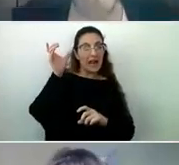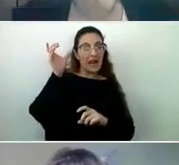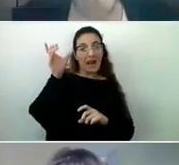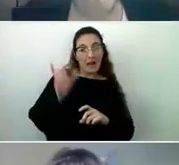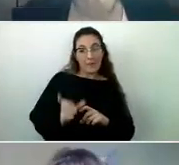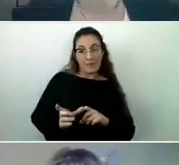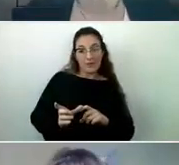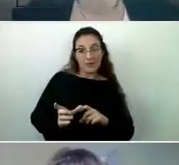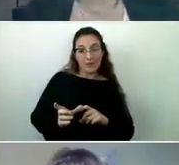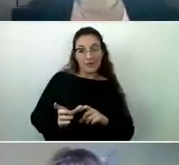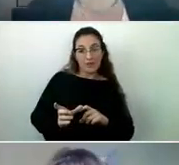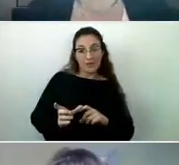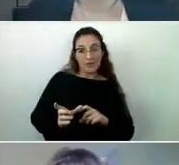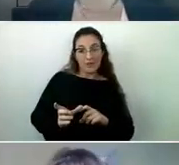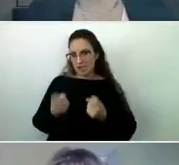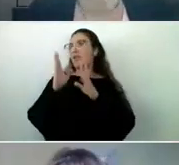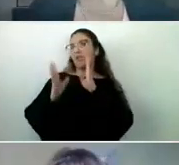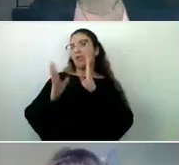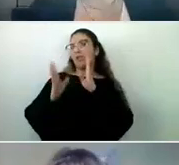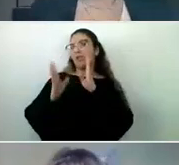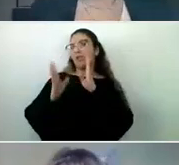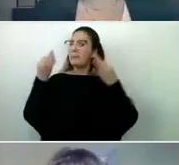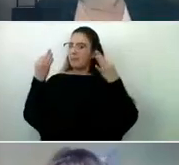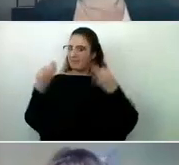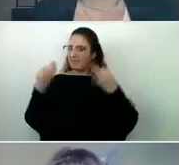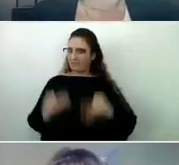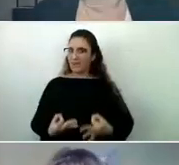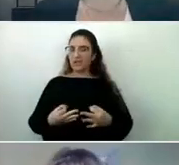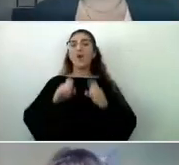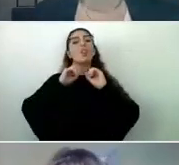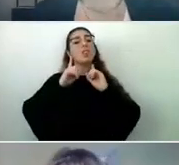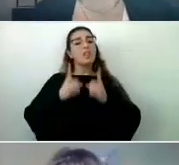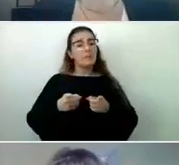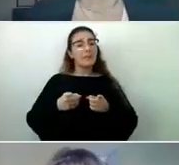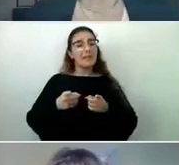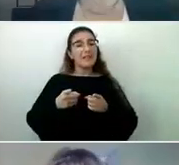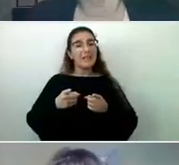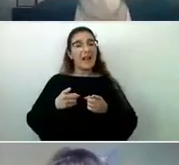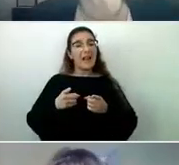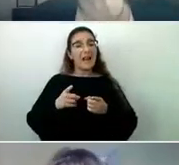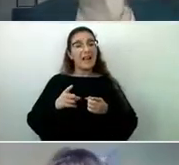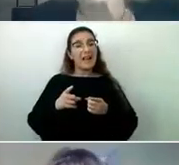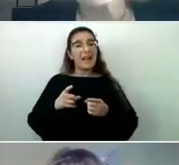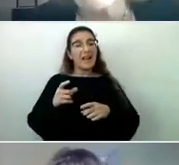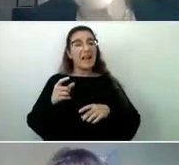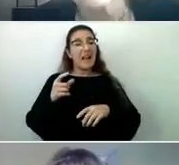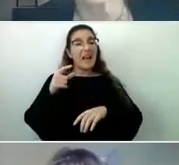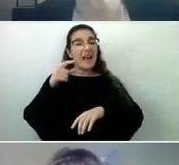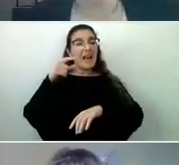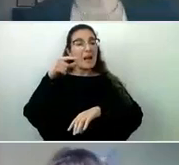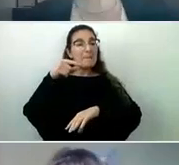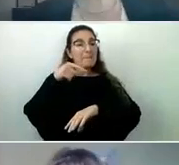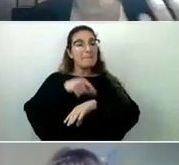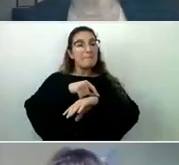rehabilitación, y eso está perfecto. El tema es que el modelo médico le medicaliza la vida a la persona